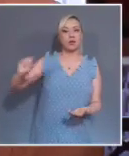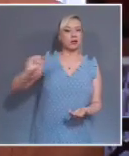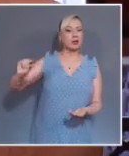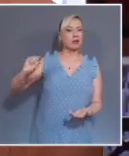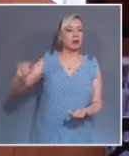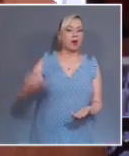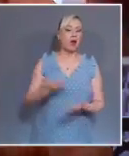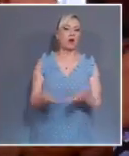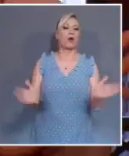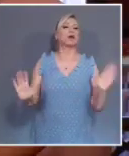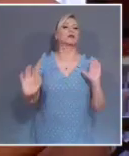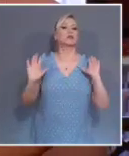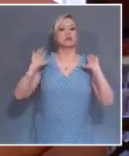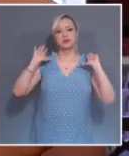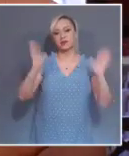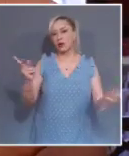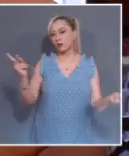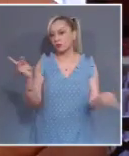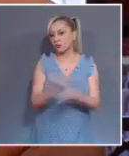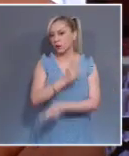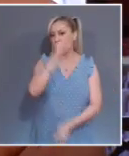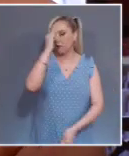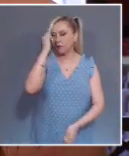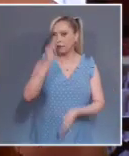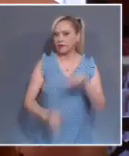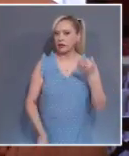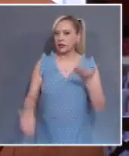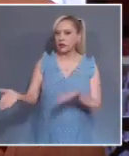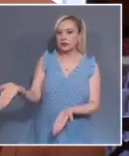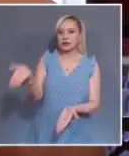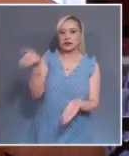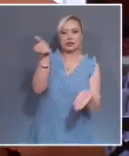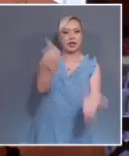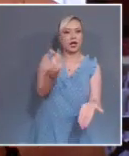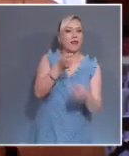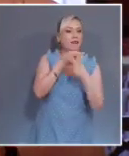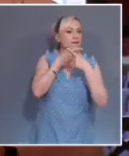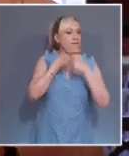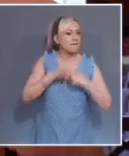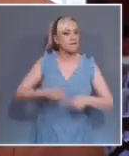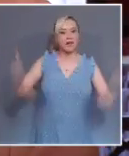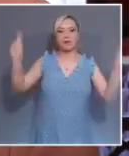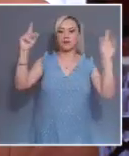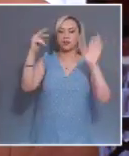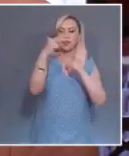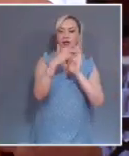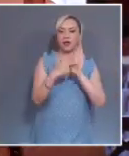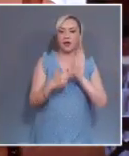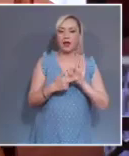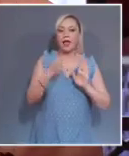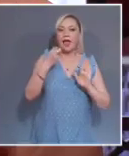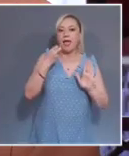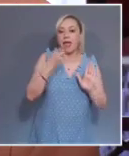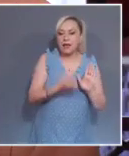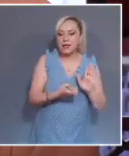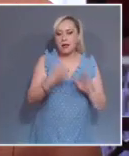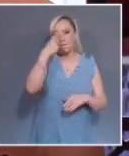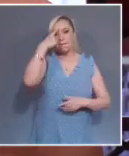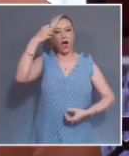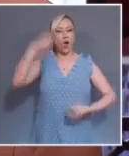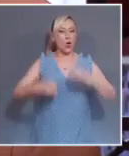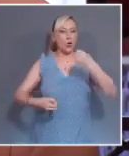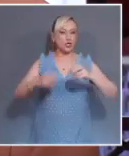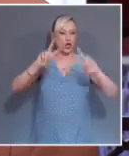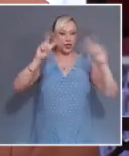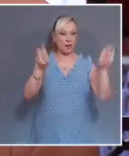que cambiamos a un modelo totalmente distinto en el que se dice los juicios familiares, los juicios